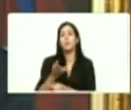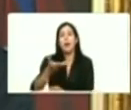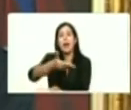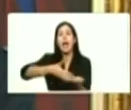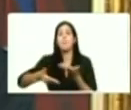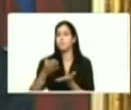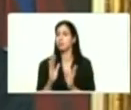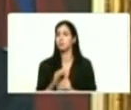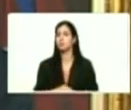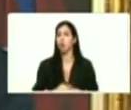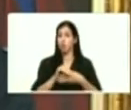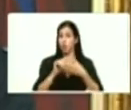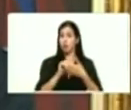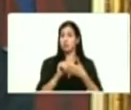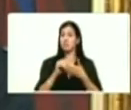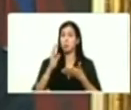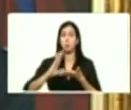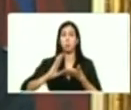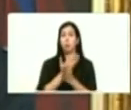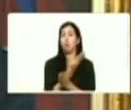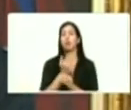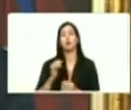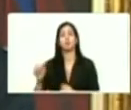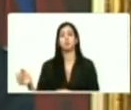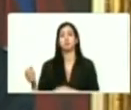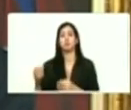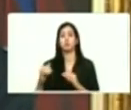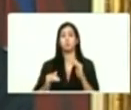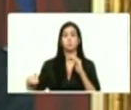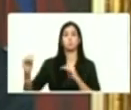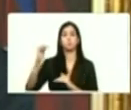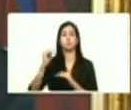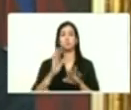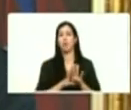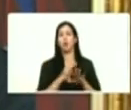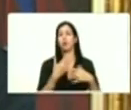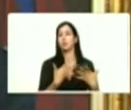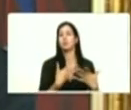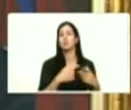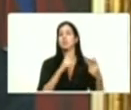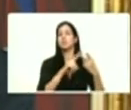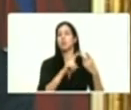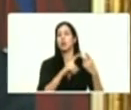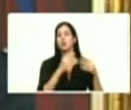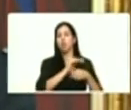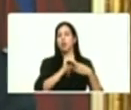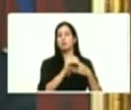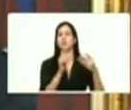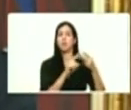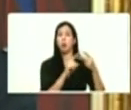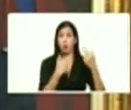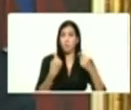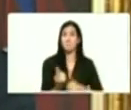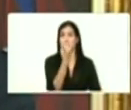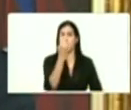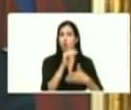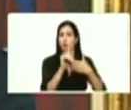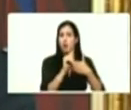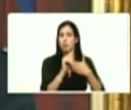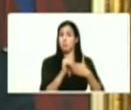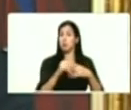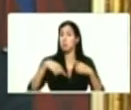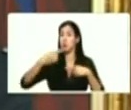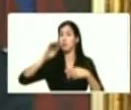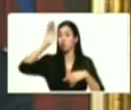seguramente el dólar será superado y será parte de una canasta de monedas convertibles todo apunta a que